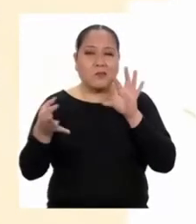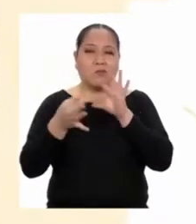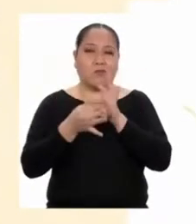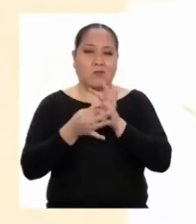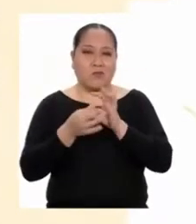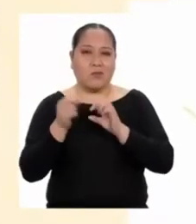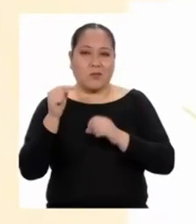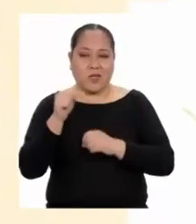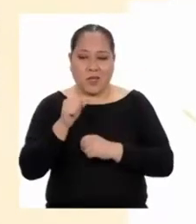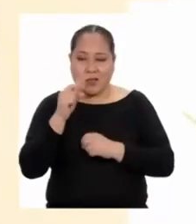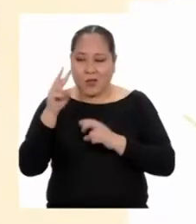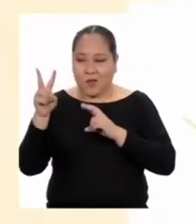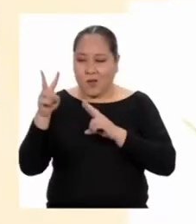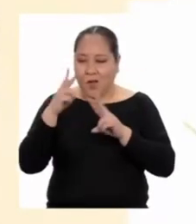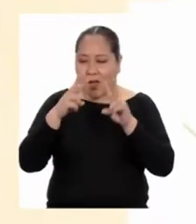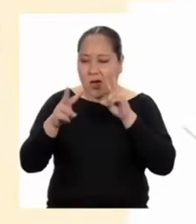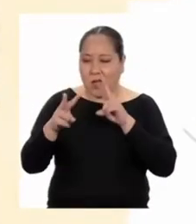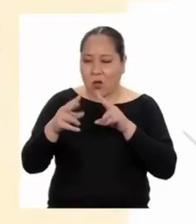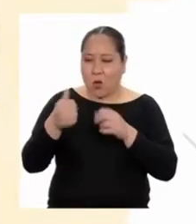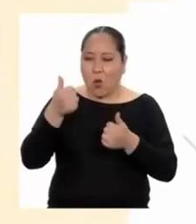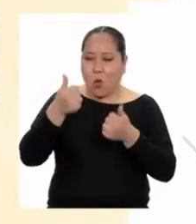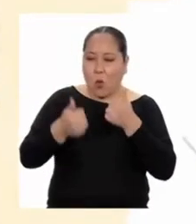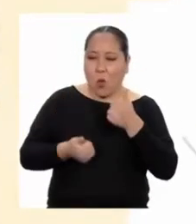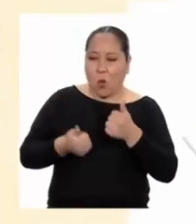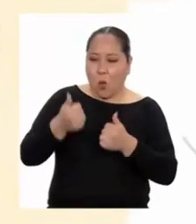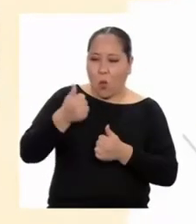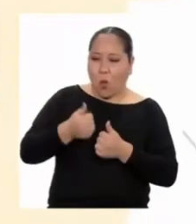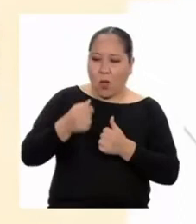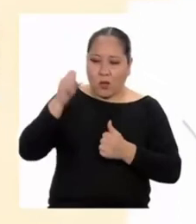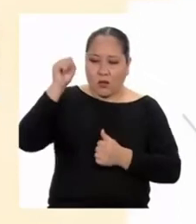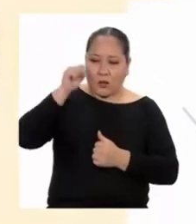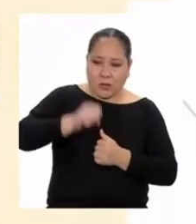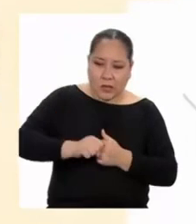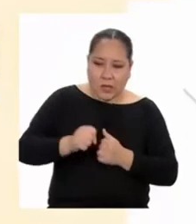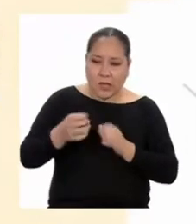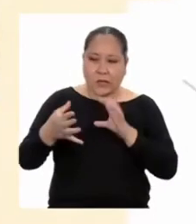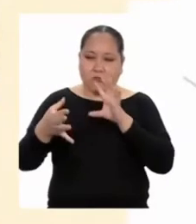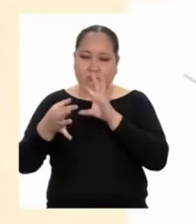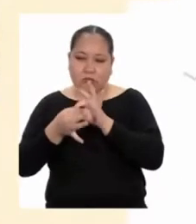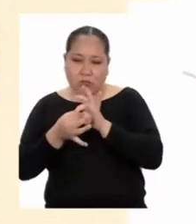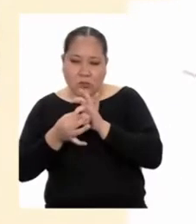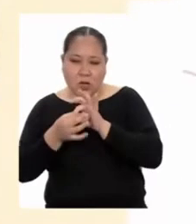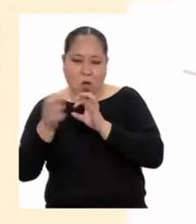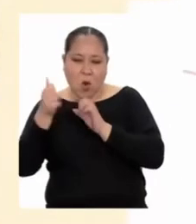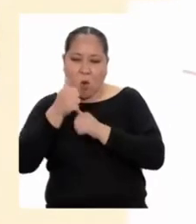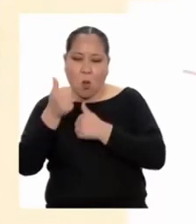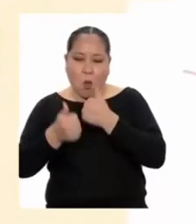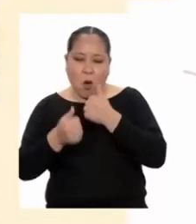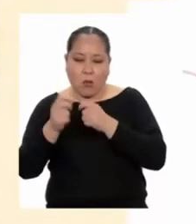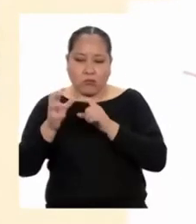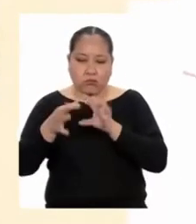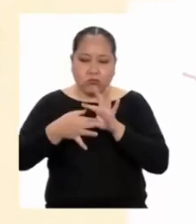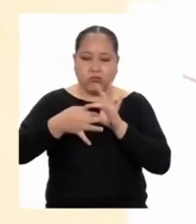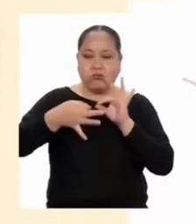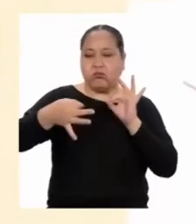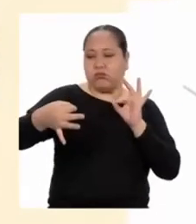lograr establecer dónde están los puntos de unión y dónde se encuentran